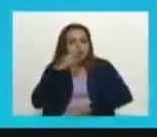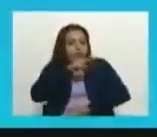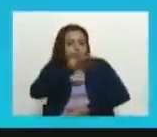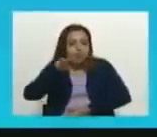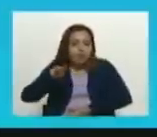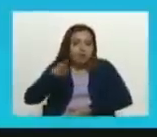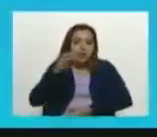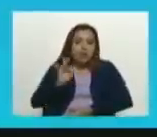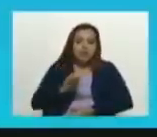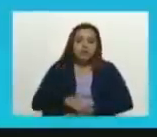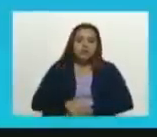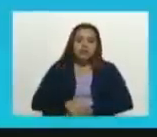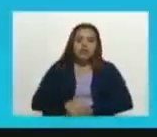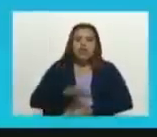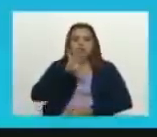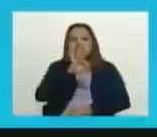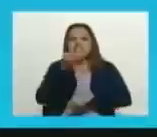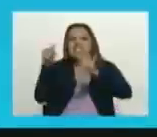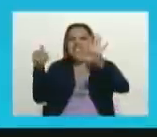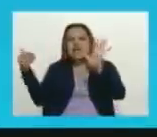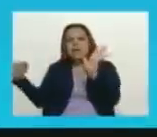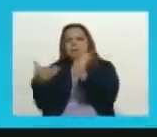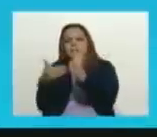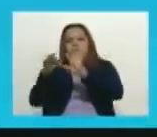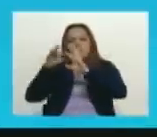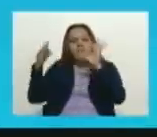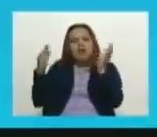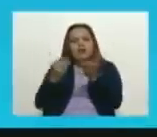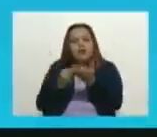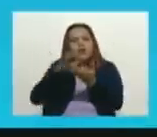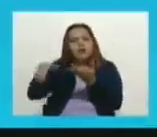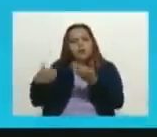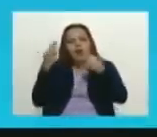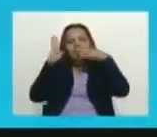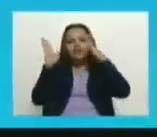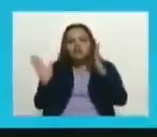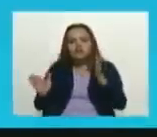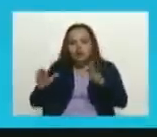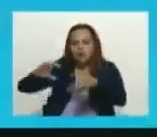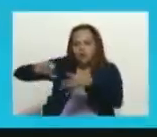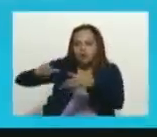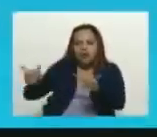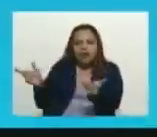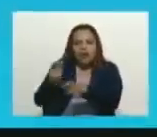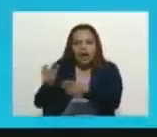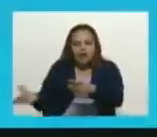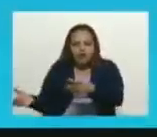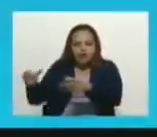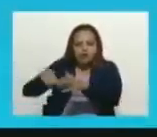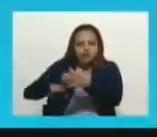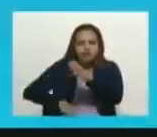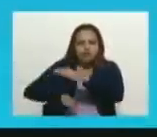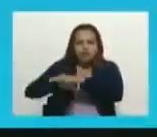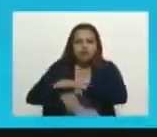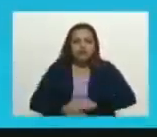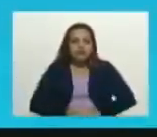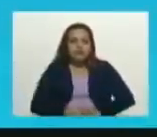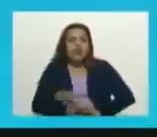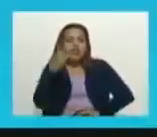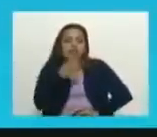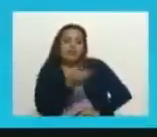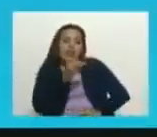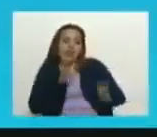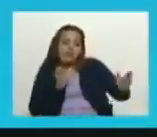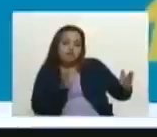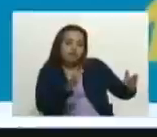son 36.000 familias que se pueden atender aproximadamente. Sería un tanque estacionario. Mira,